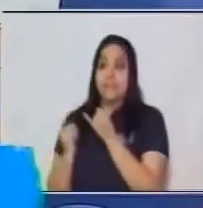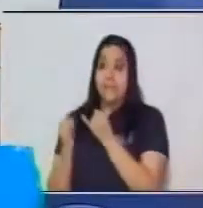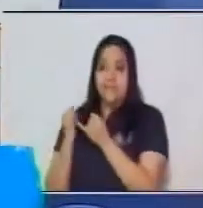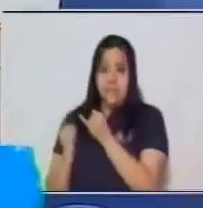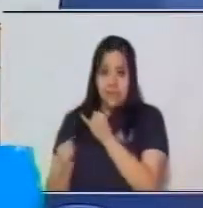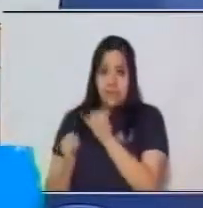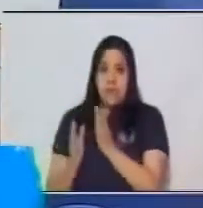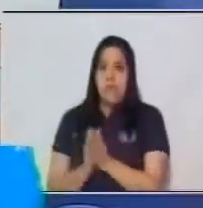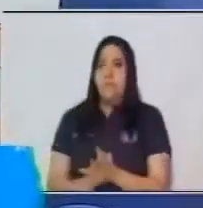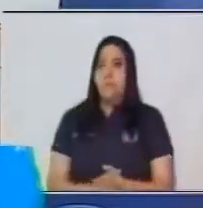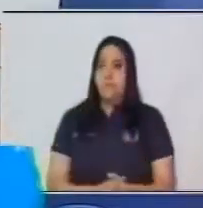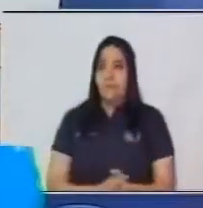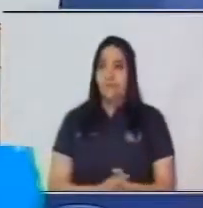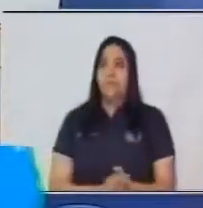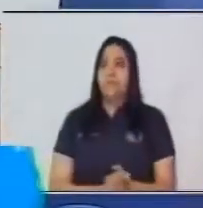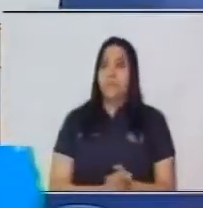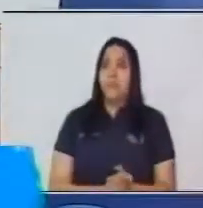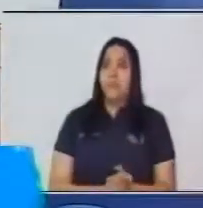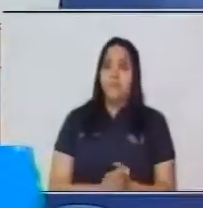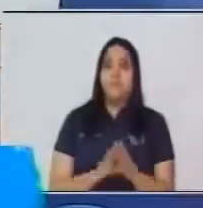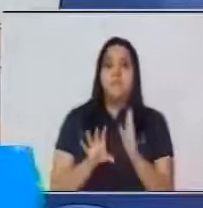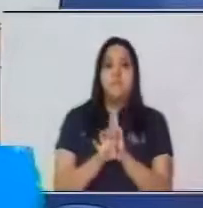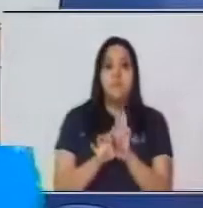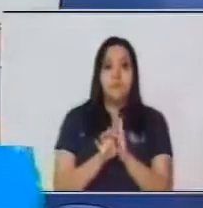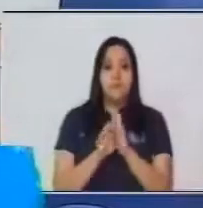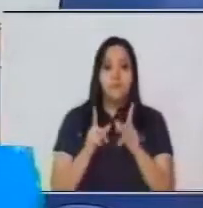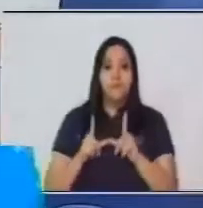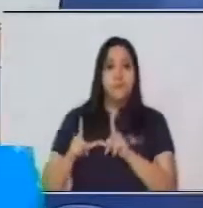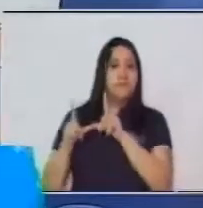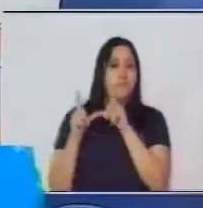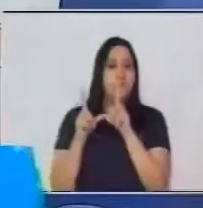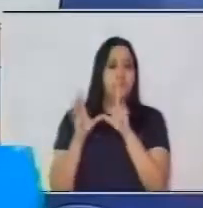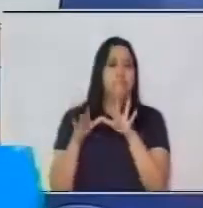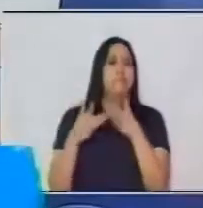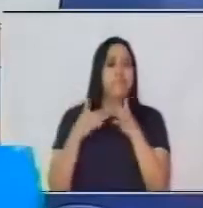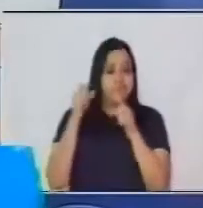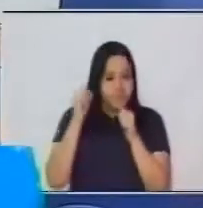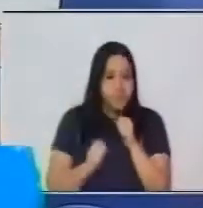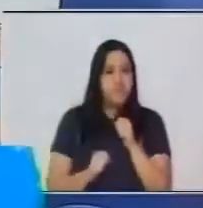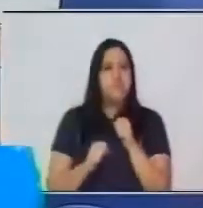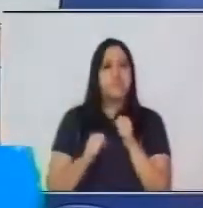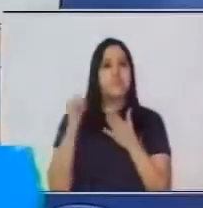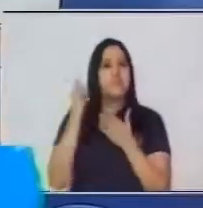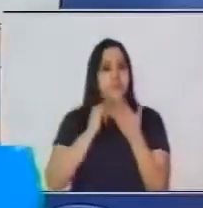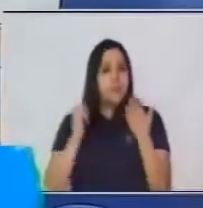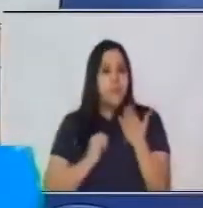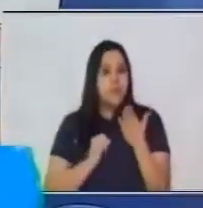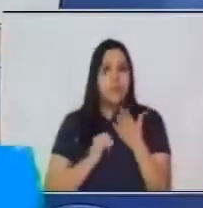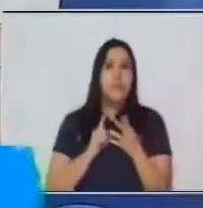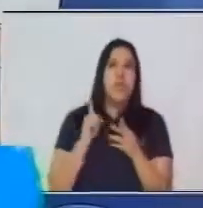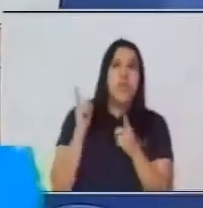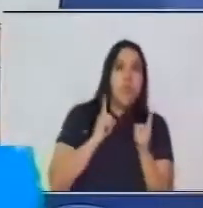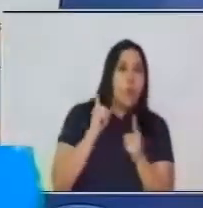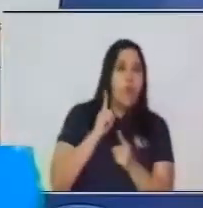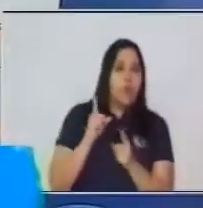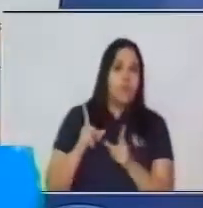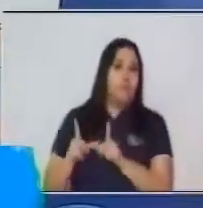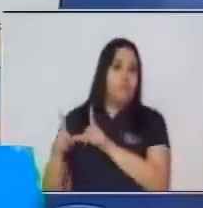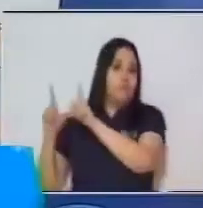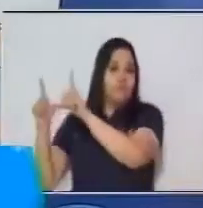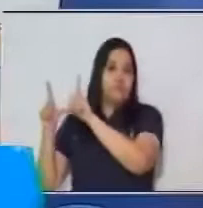es qué coloco en mis dibujos y qué no, qué coloco en texto y qué no,